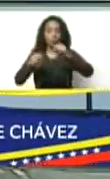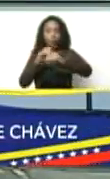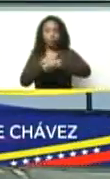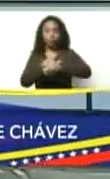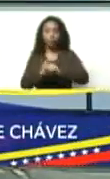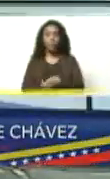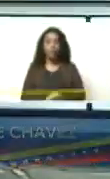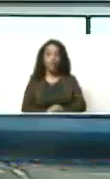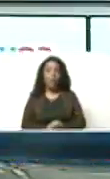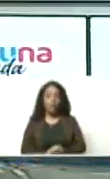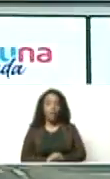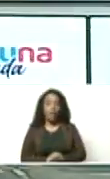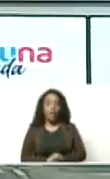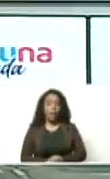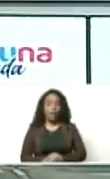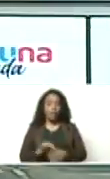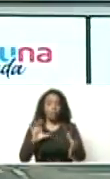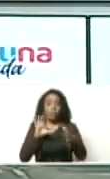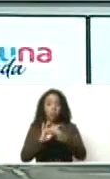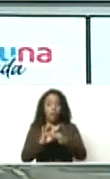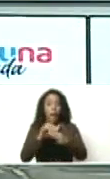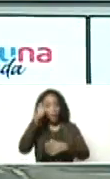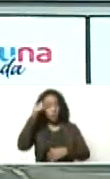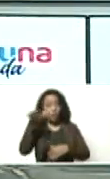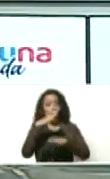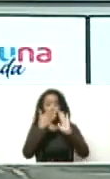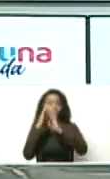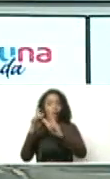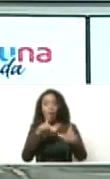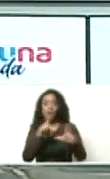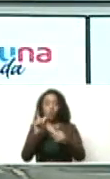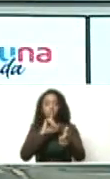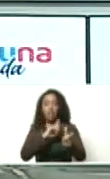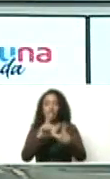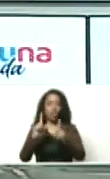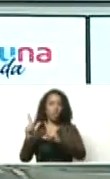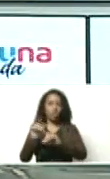habitantes vinculados a ciudades comunales ya, Castro Soteldo,